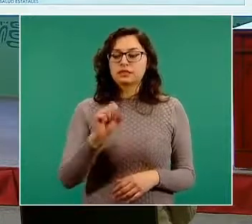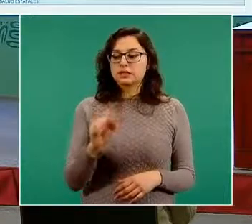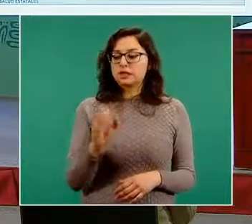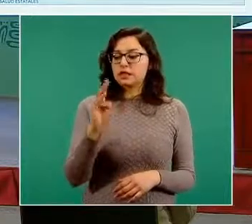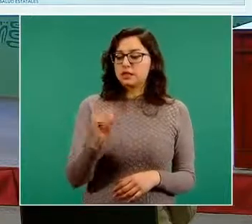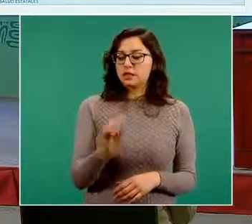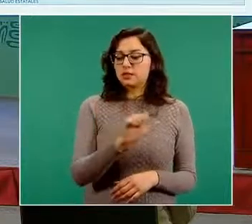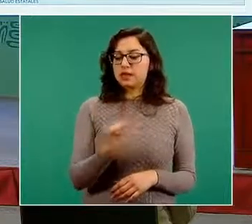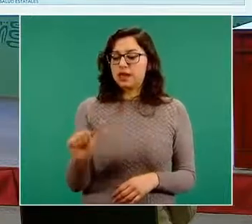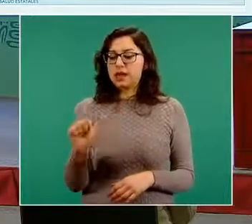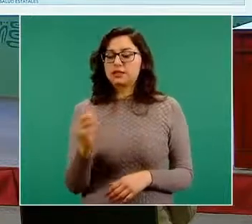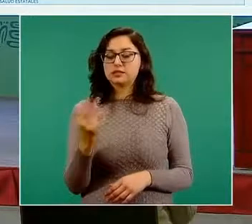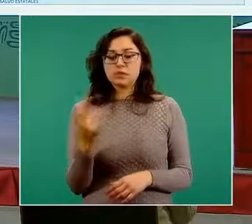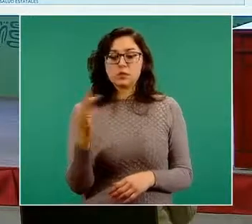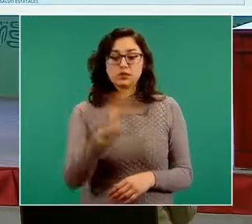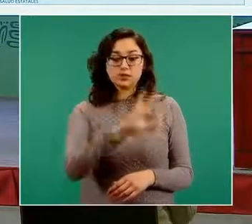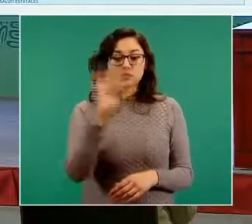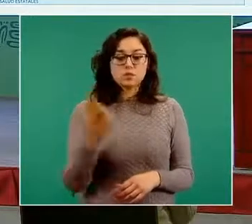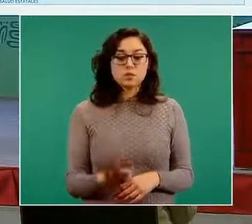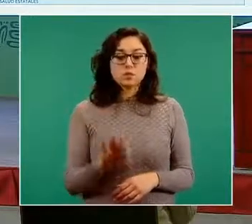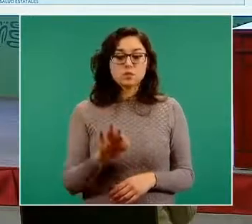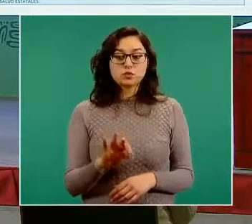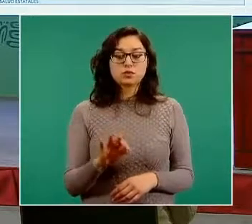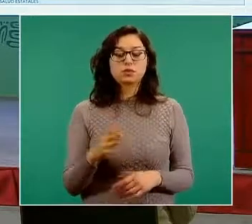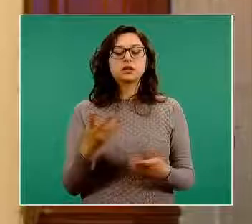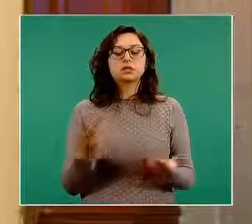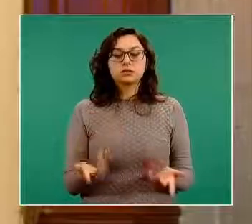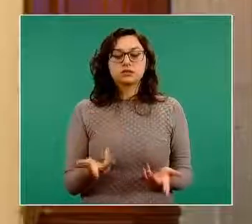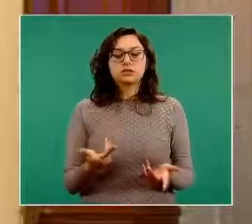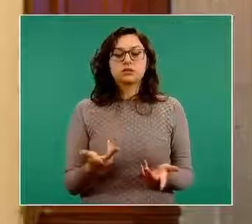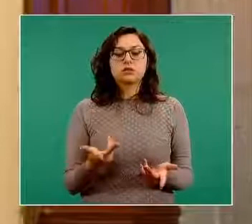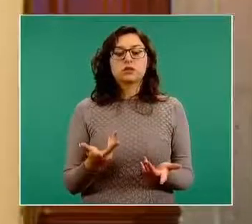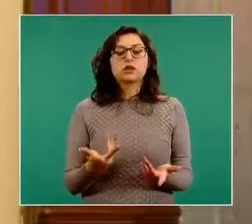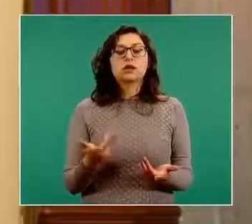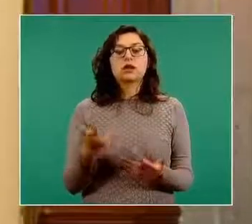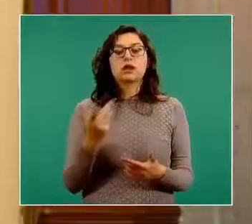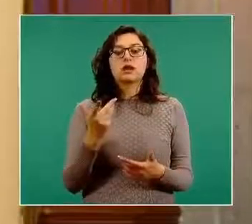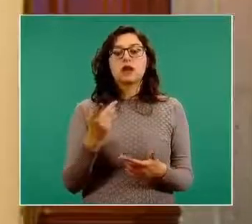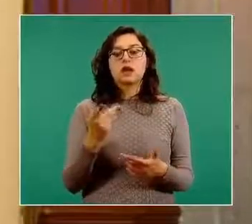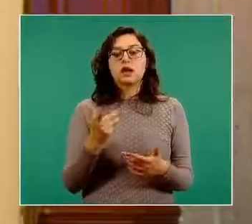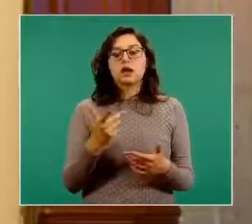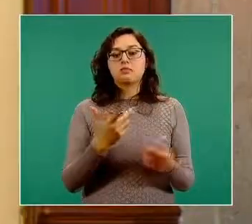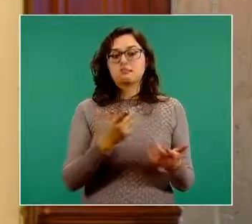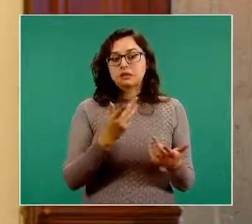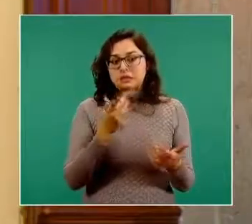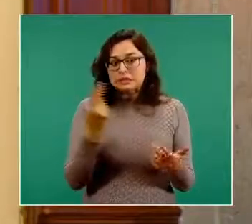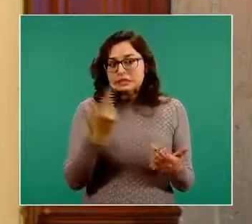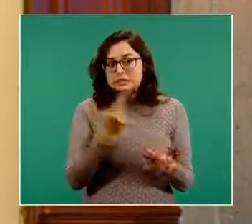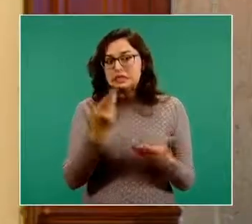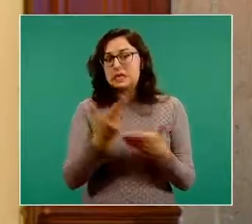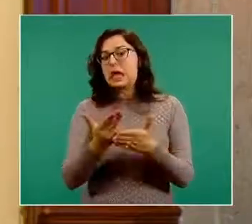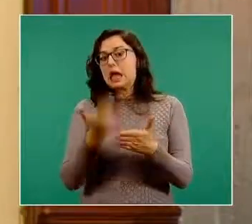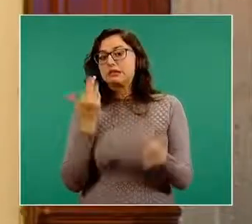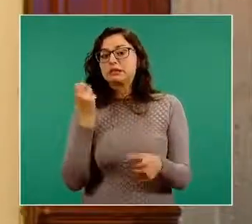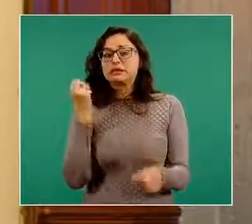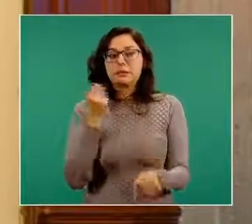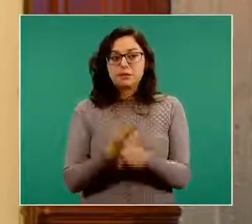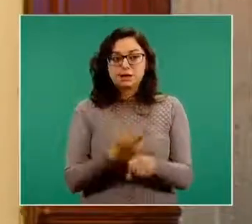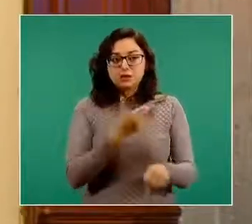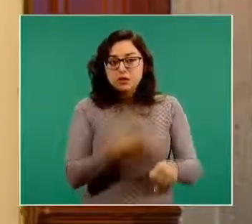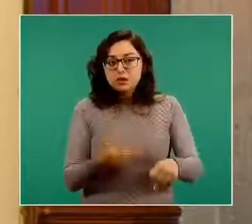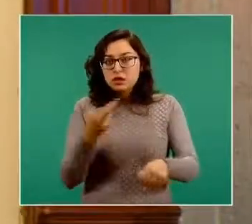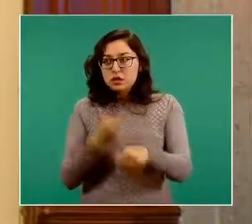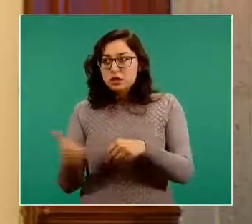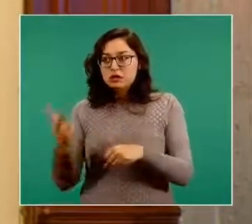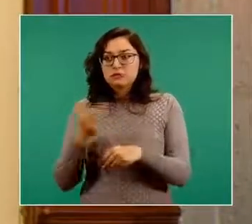y 50%, recordando que en este rango entonces hay que empezar a identificar ya todos los recursos necesarios para poder empezar